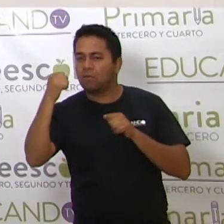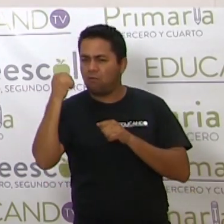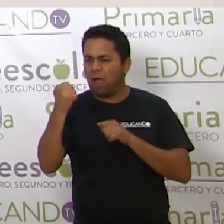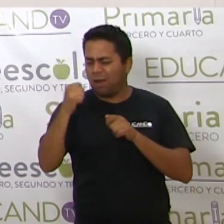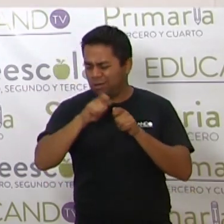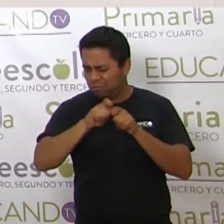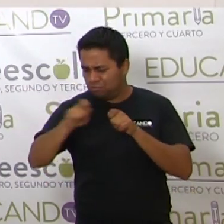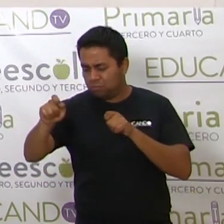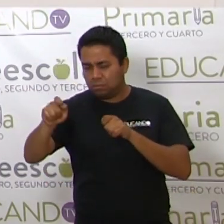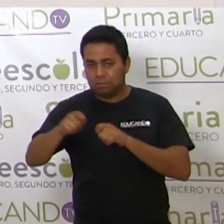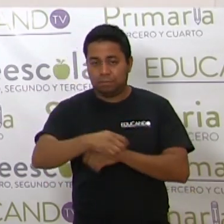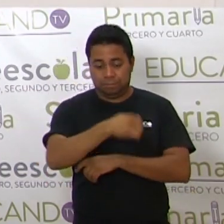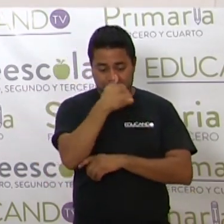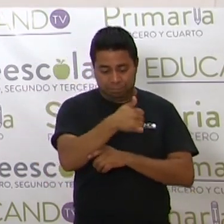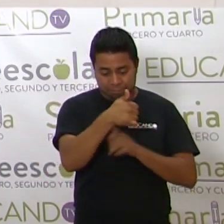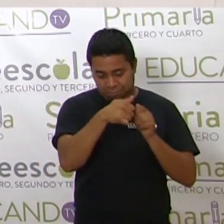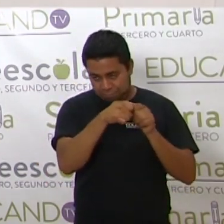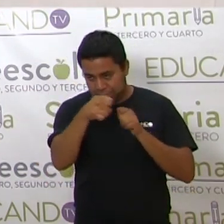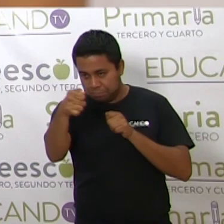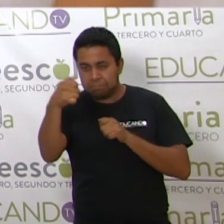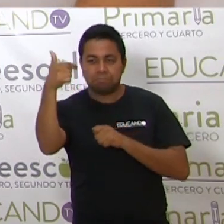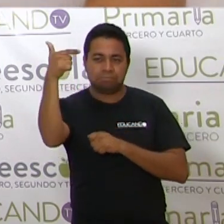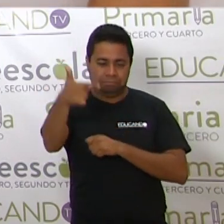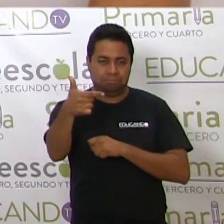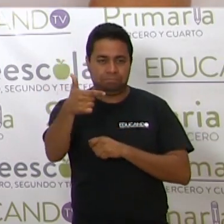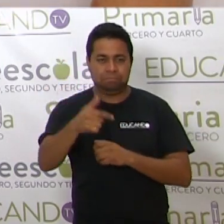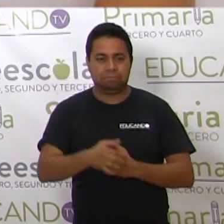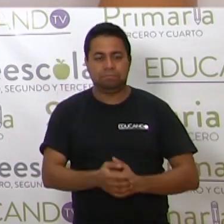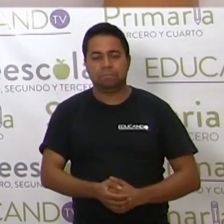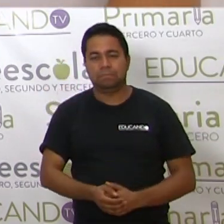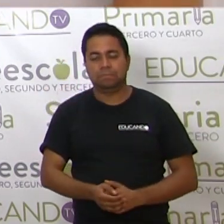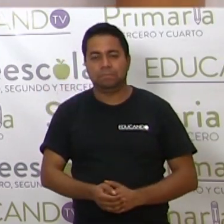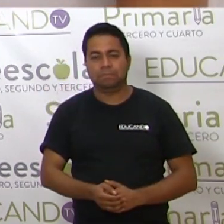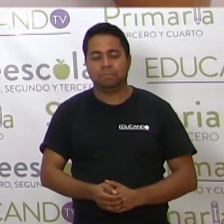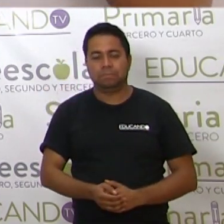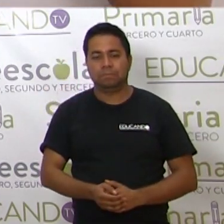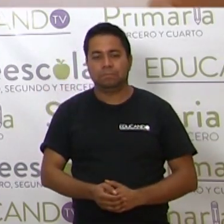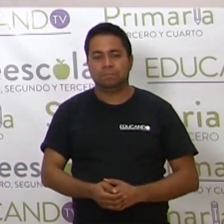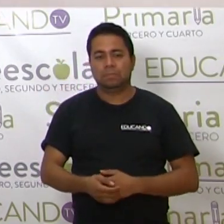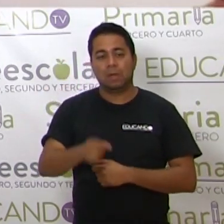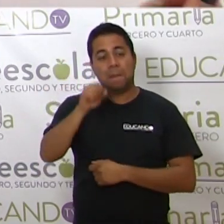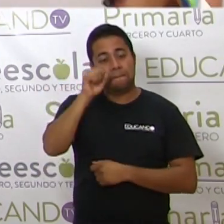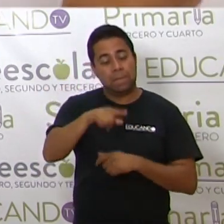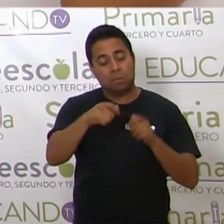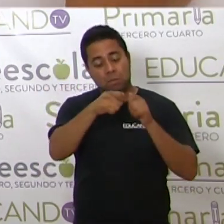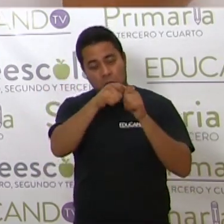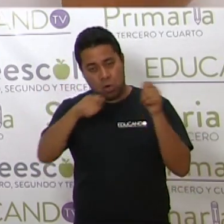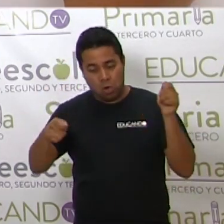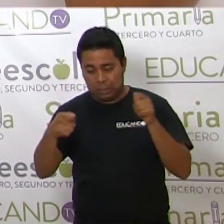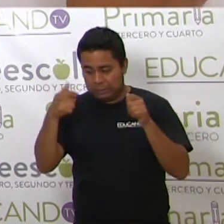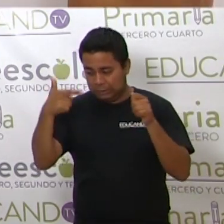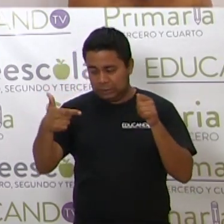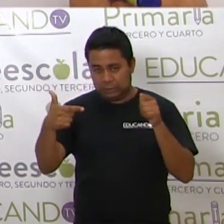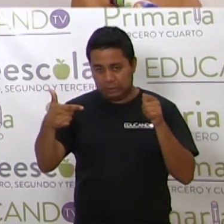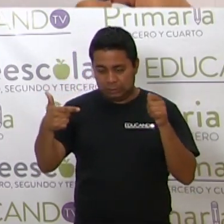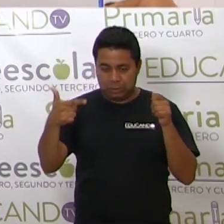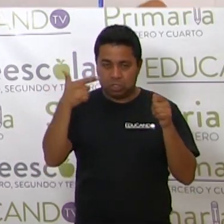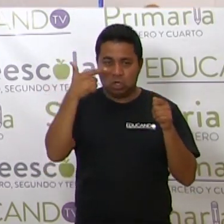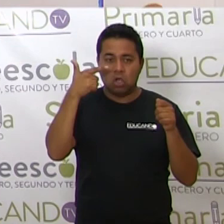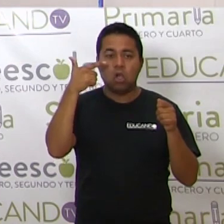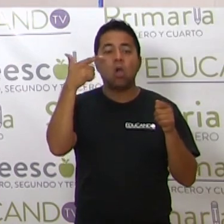del número 6 sigue el número 7 hago mi trazo me voy al número